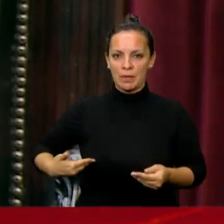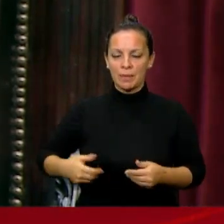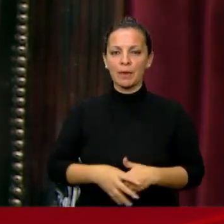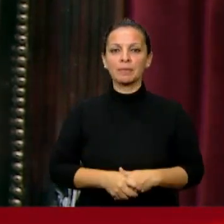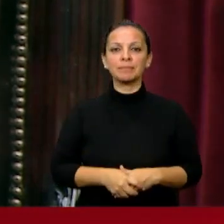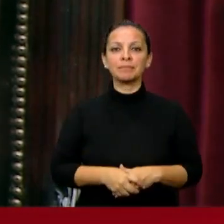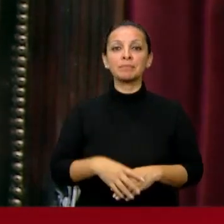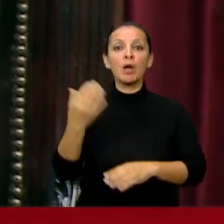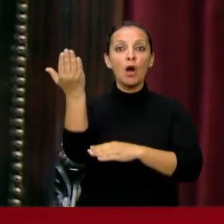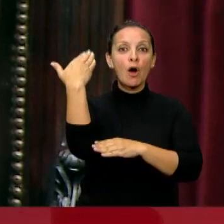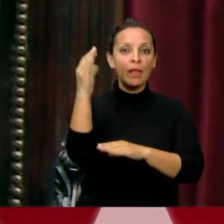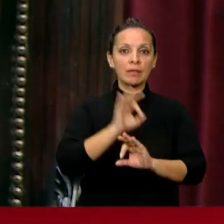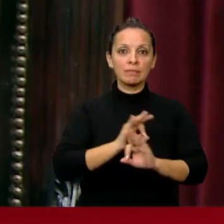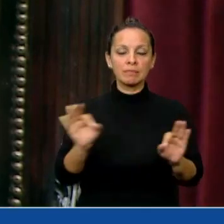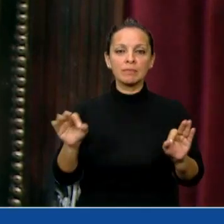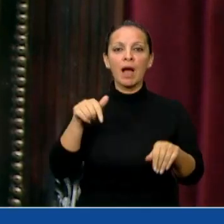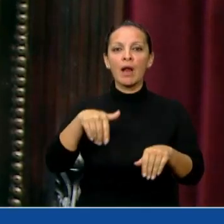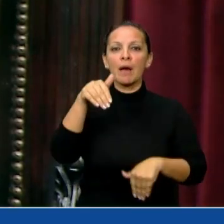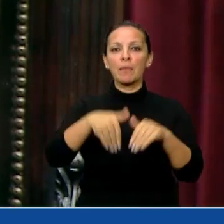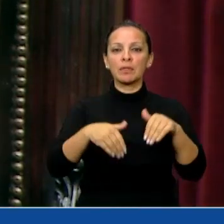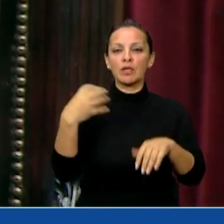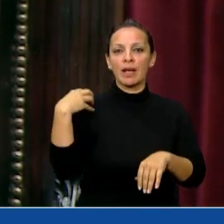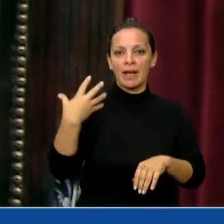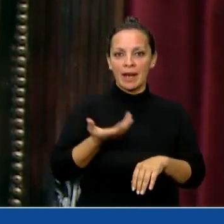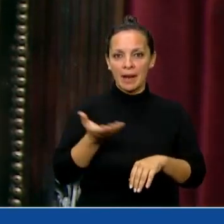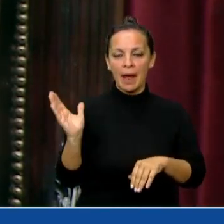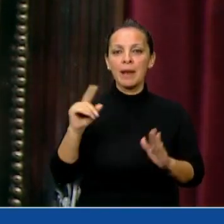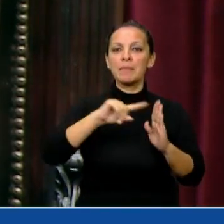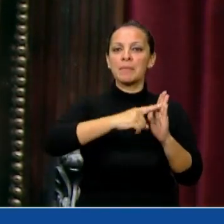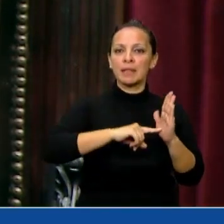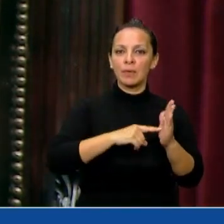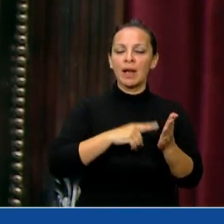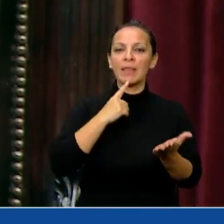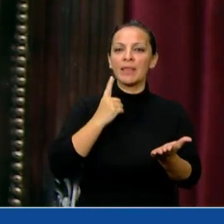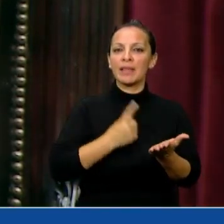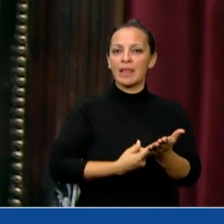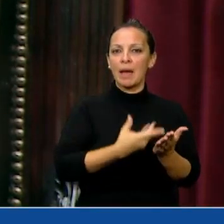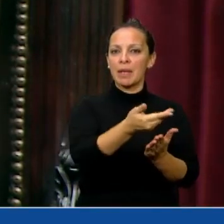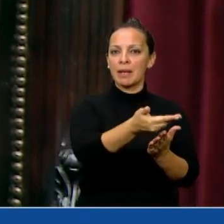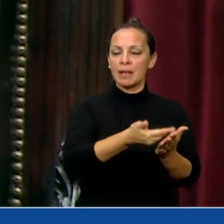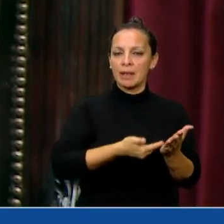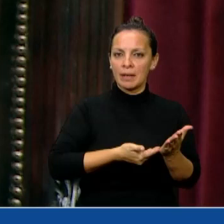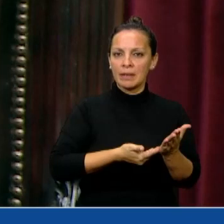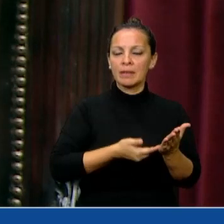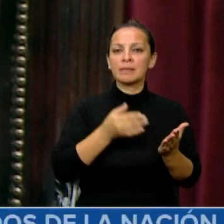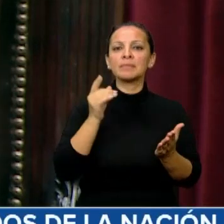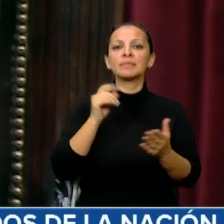No habiendo oradores, se va a votar en general y en particular el dictamen de